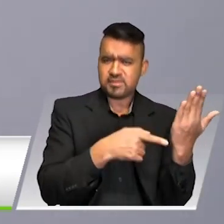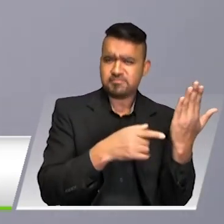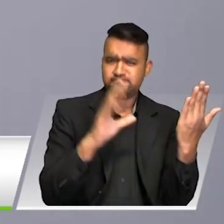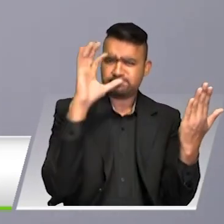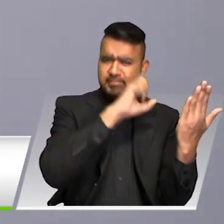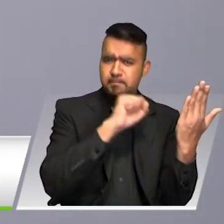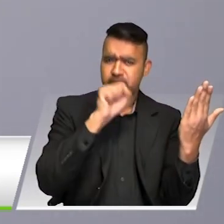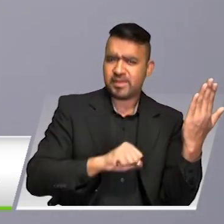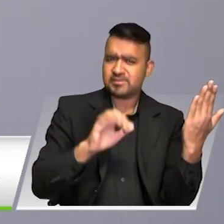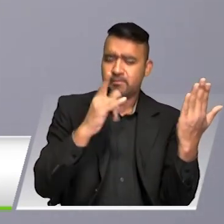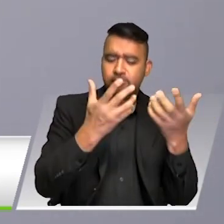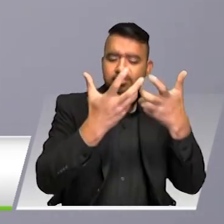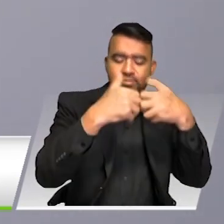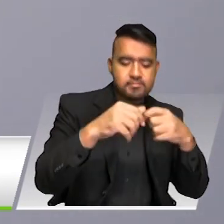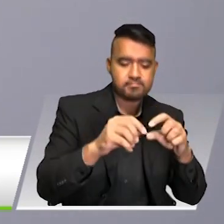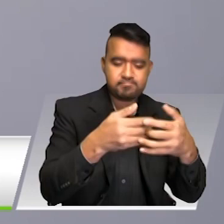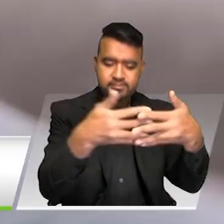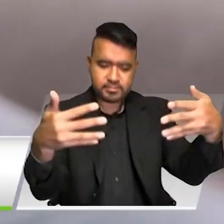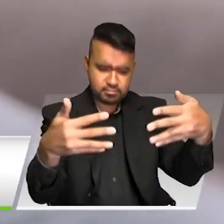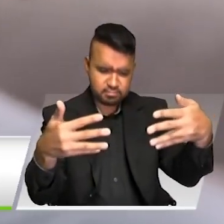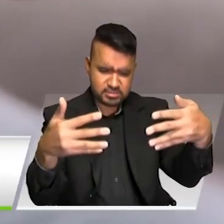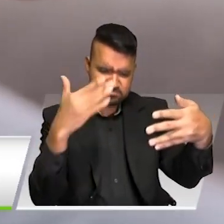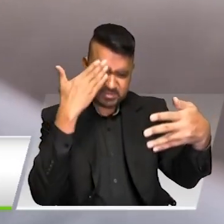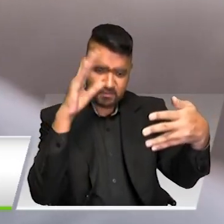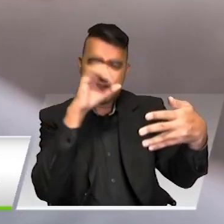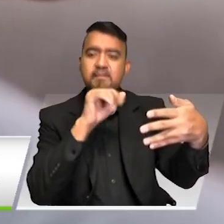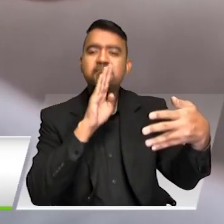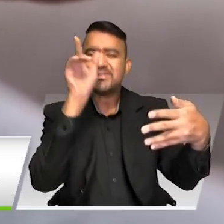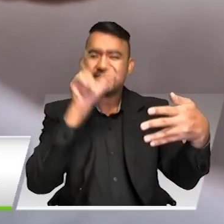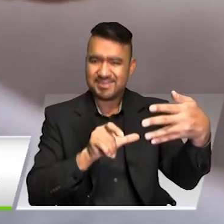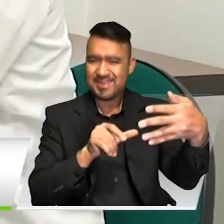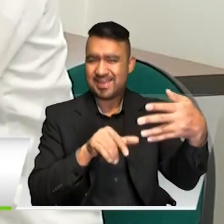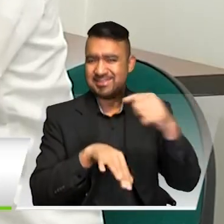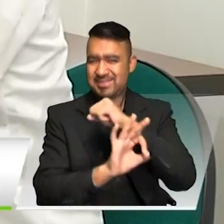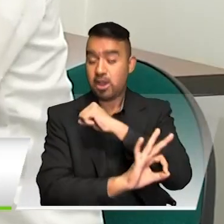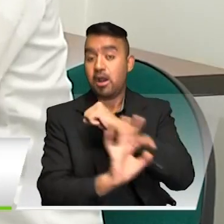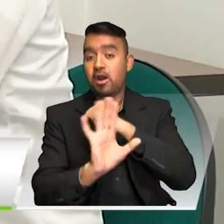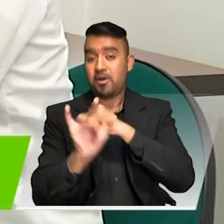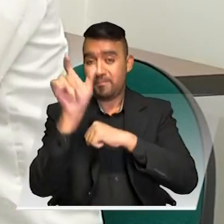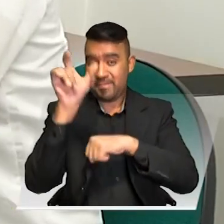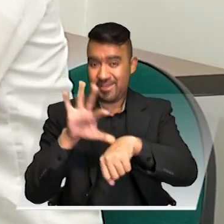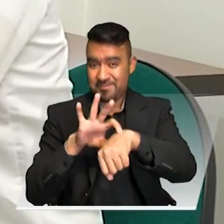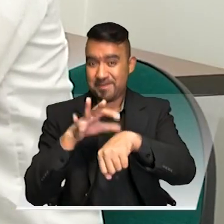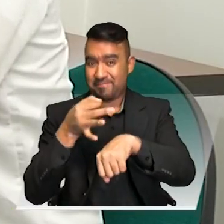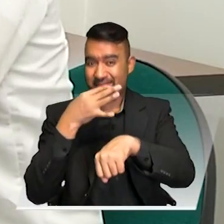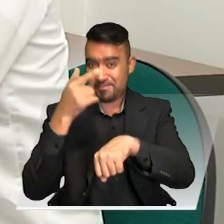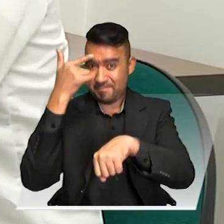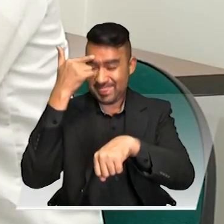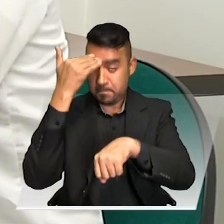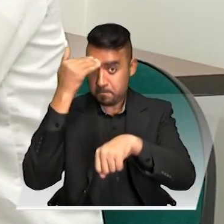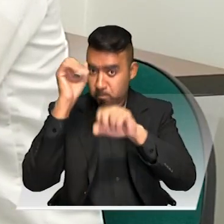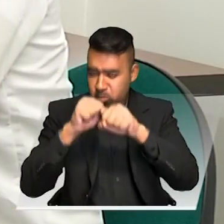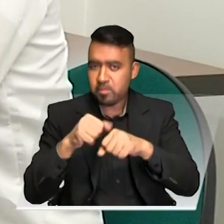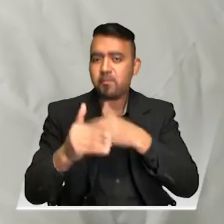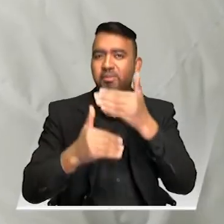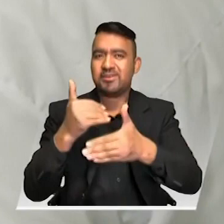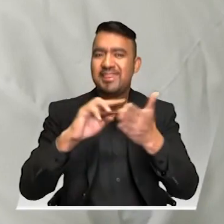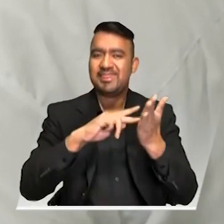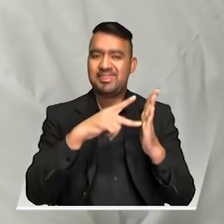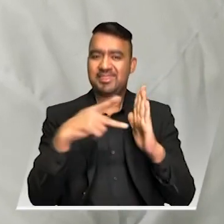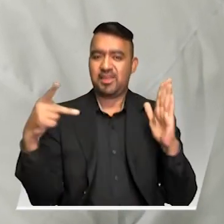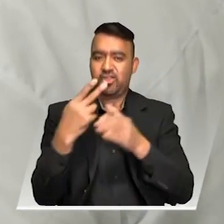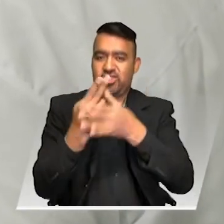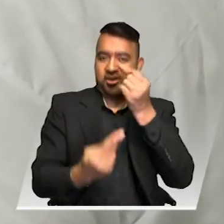y que el paciente se sienta acompañado por el psiquiatra. T-Alivia, aún en desarrollo, vincula las nuevas tecnologías de la información y la